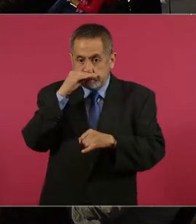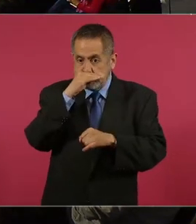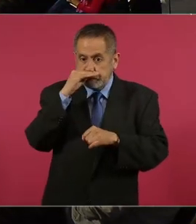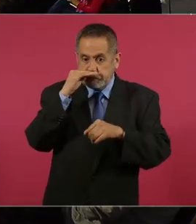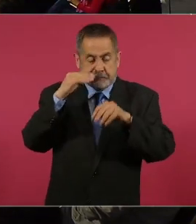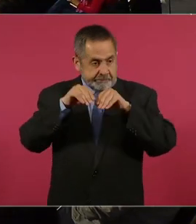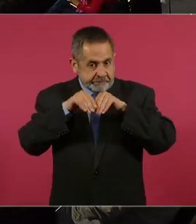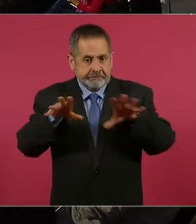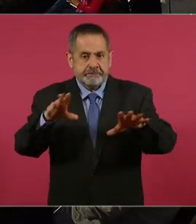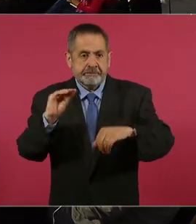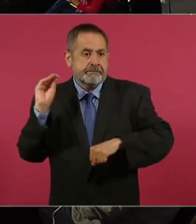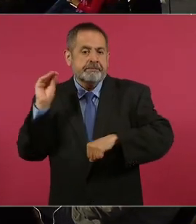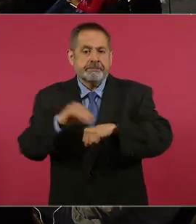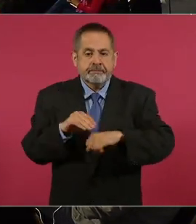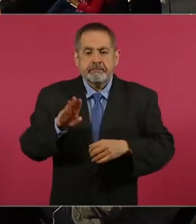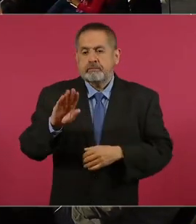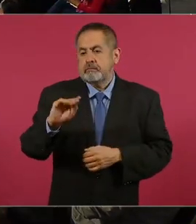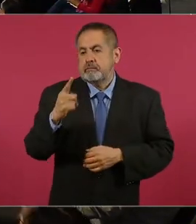ya hay instalados